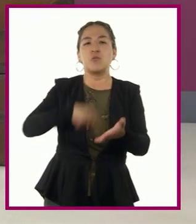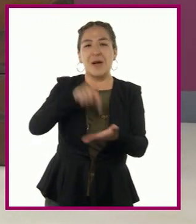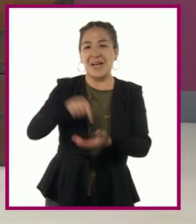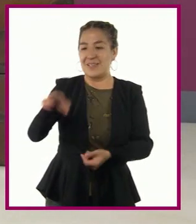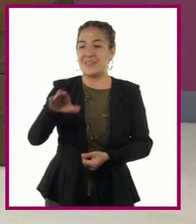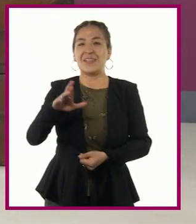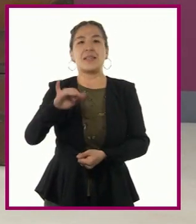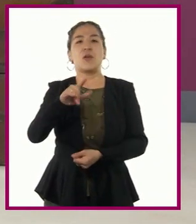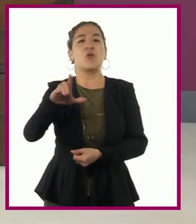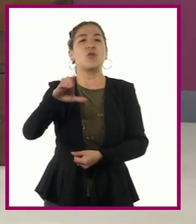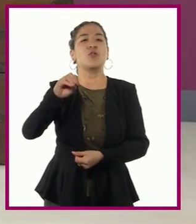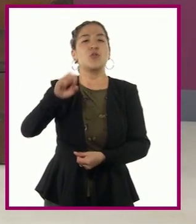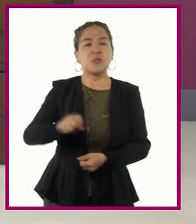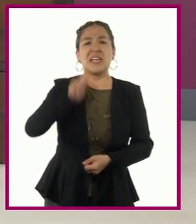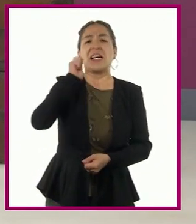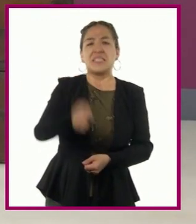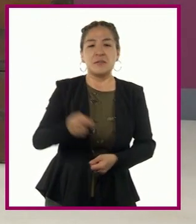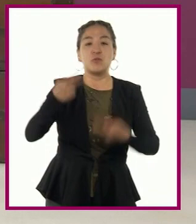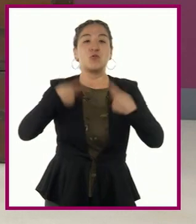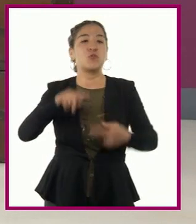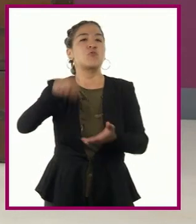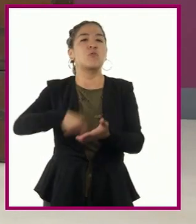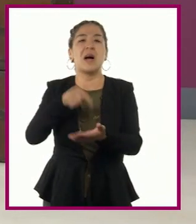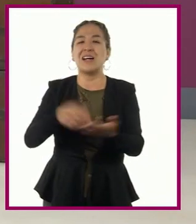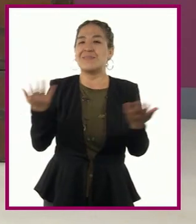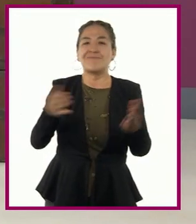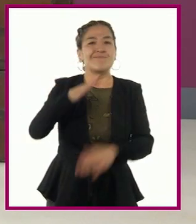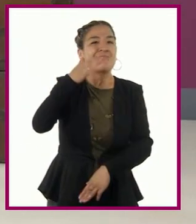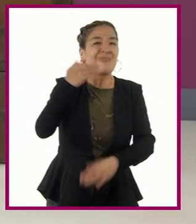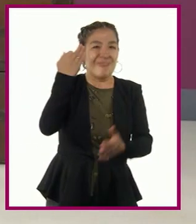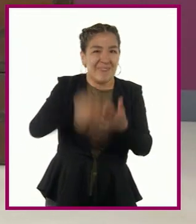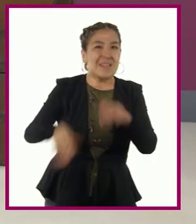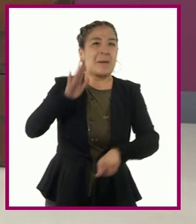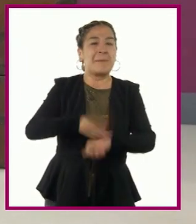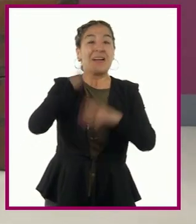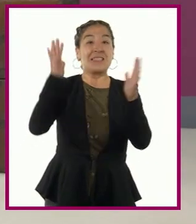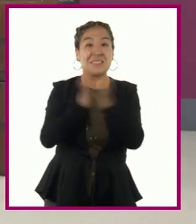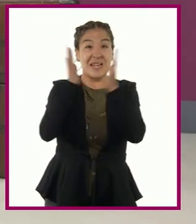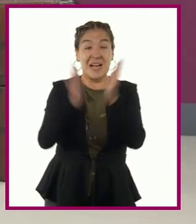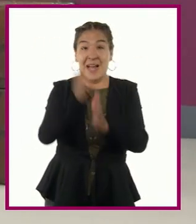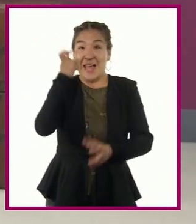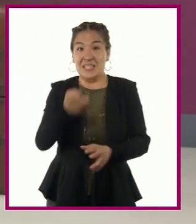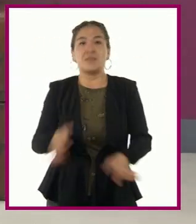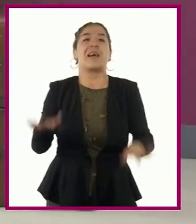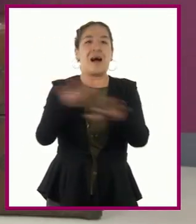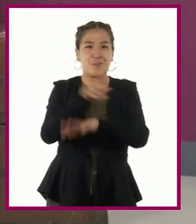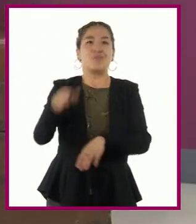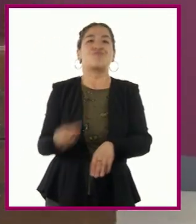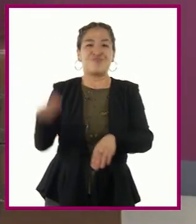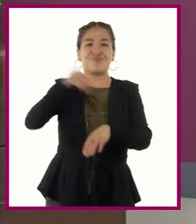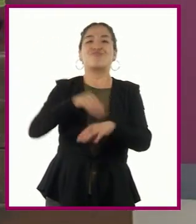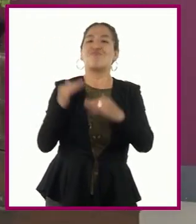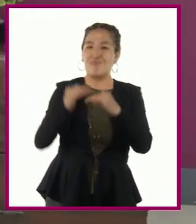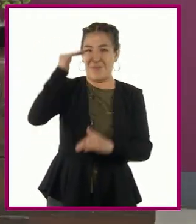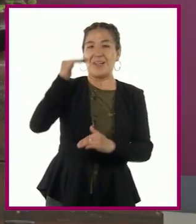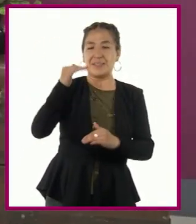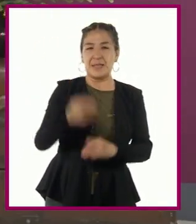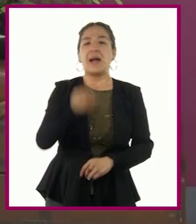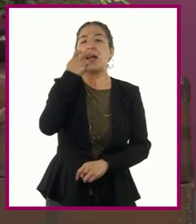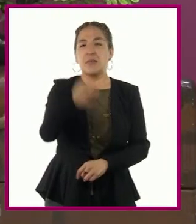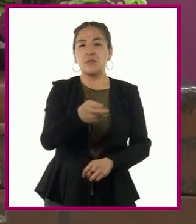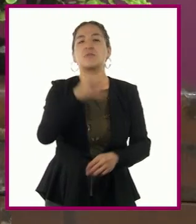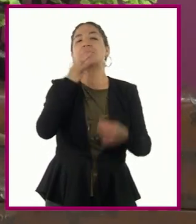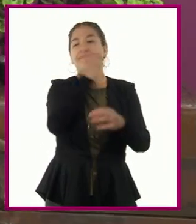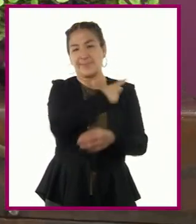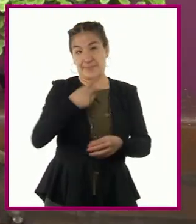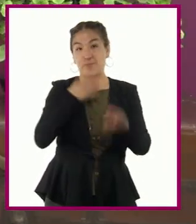en áreas en las que anteriormente no tenían mayor participación. Al respecto, es importante señalar que, como